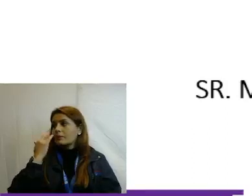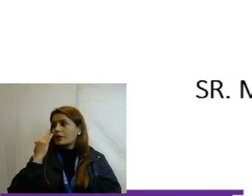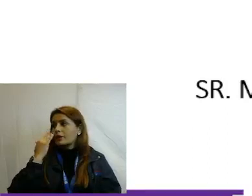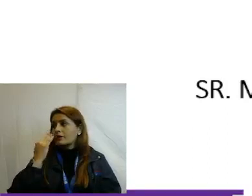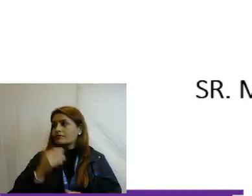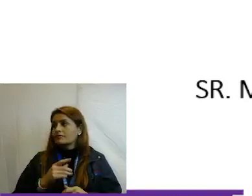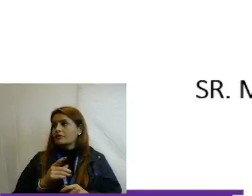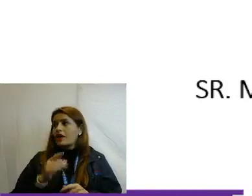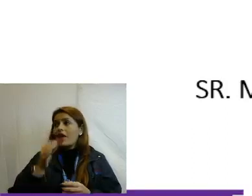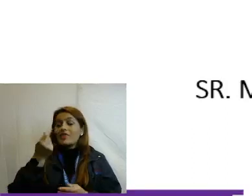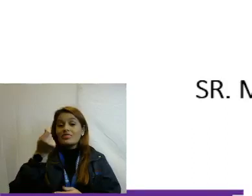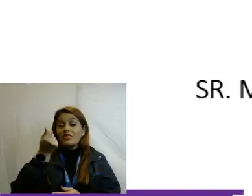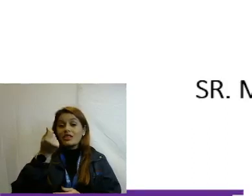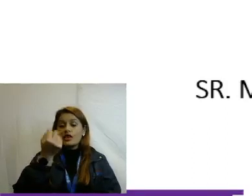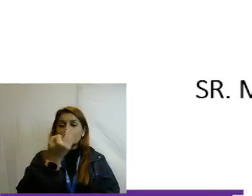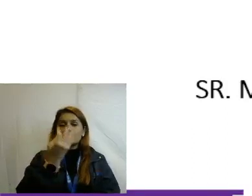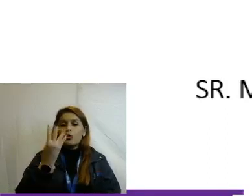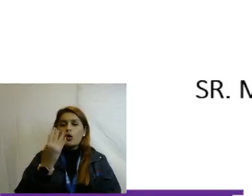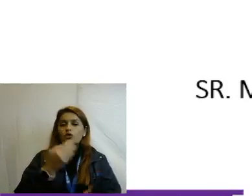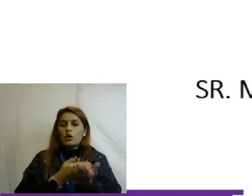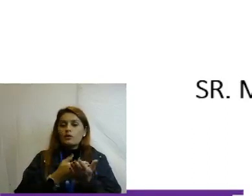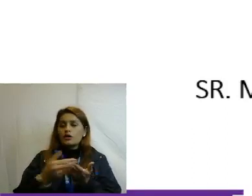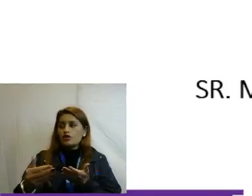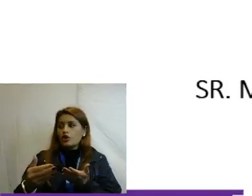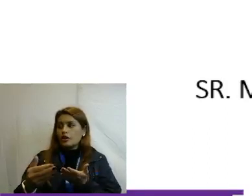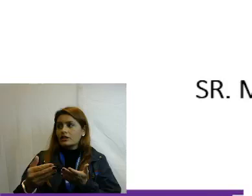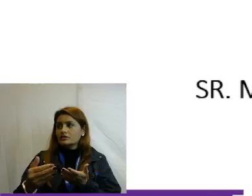con un monto aprobado de